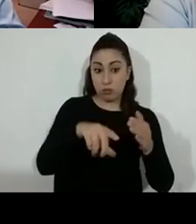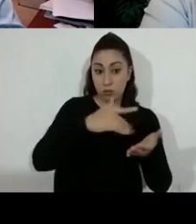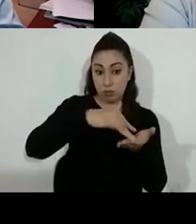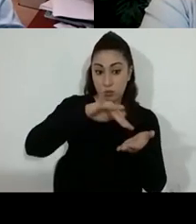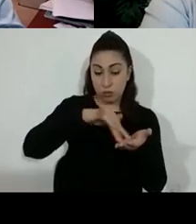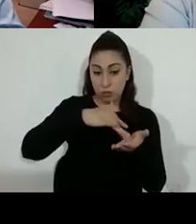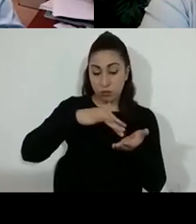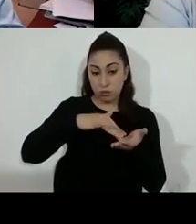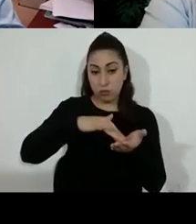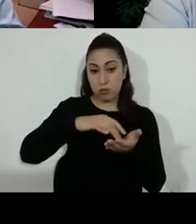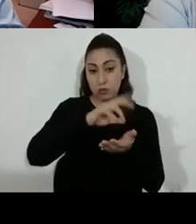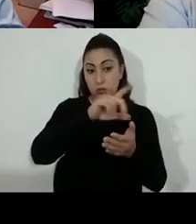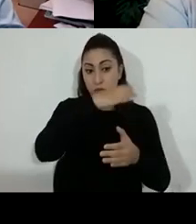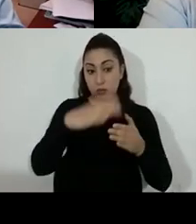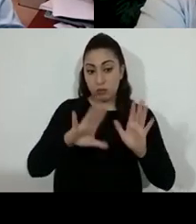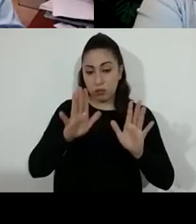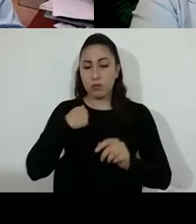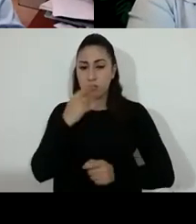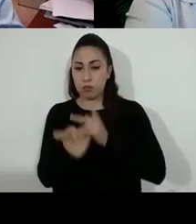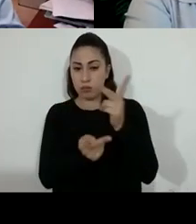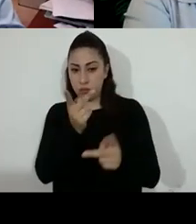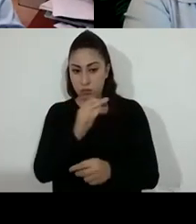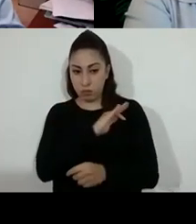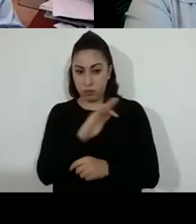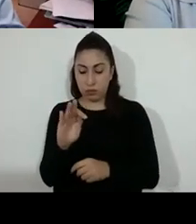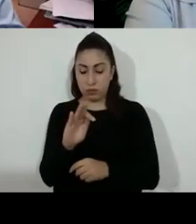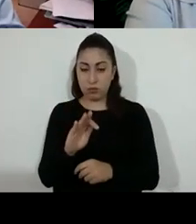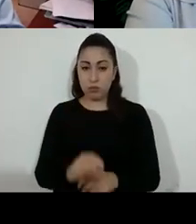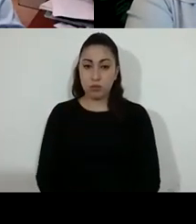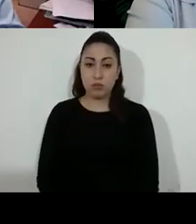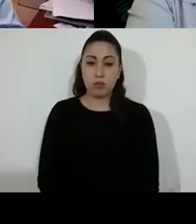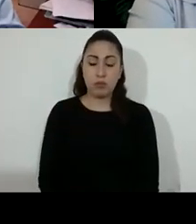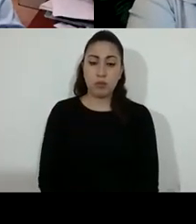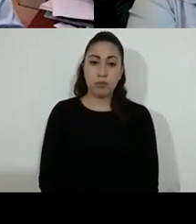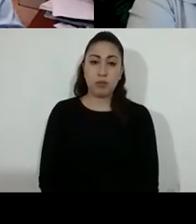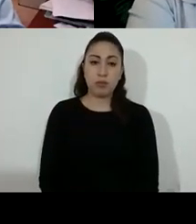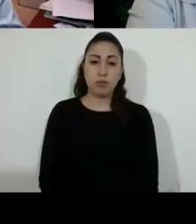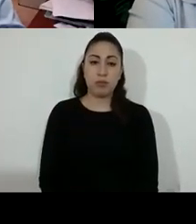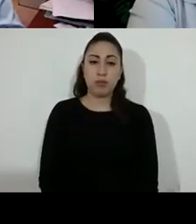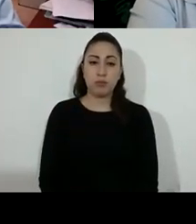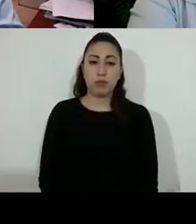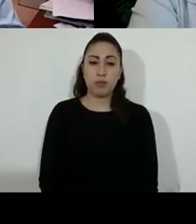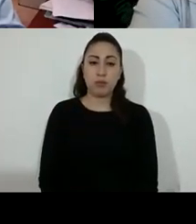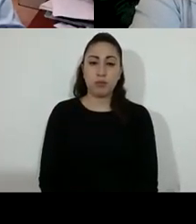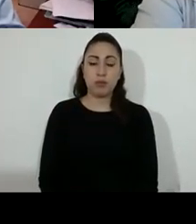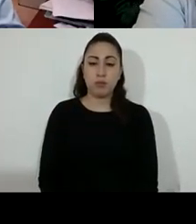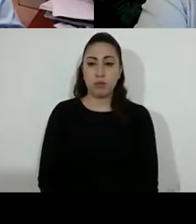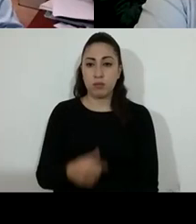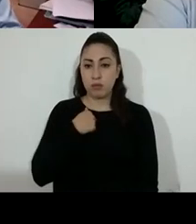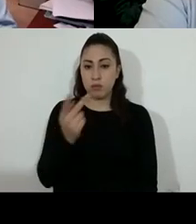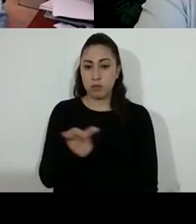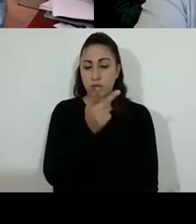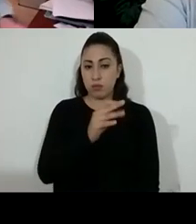expuesto, como usted quiera presentar ante la opinión pública el dictamen de referencia, quisiera hacer algunas